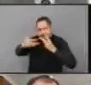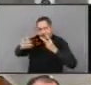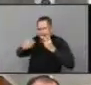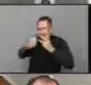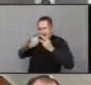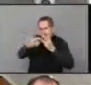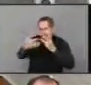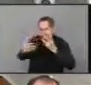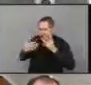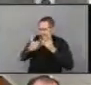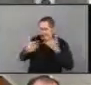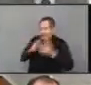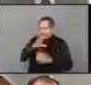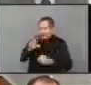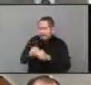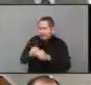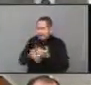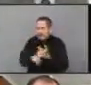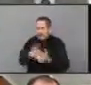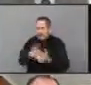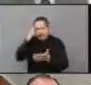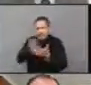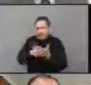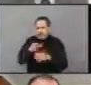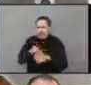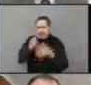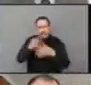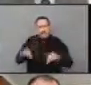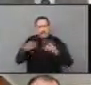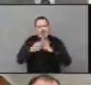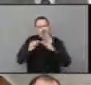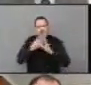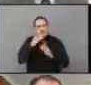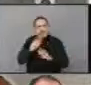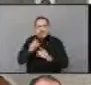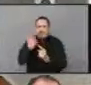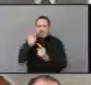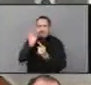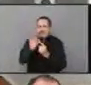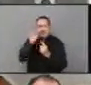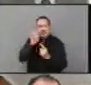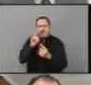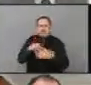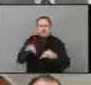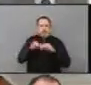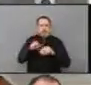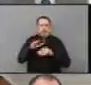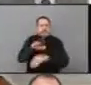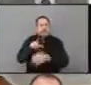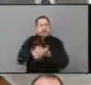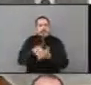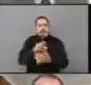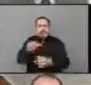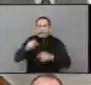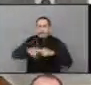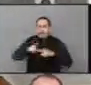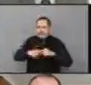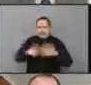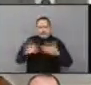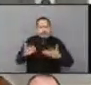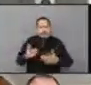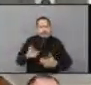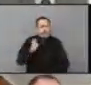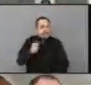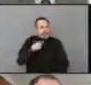pronunciarnos. Creo que es importante nada más hacer algunas puntualizaciones sobre lo que